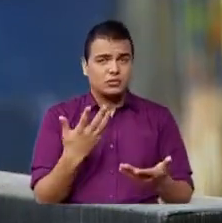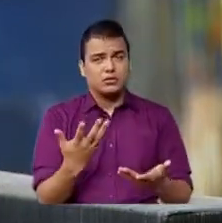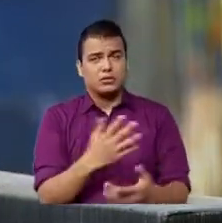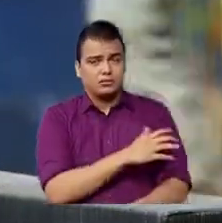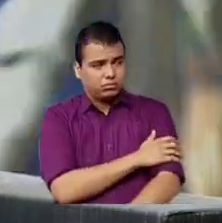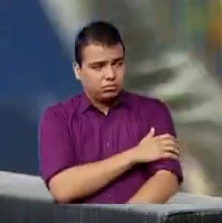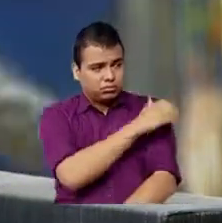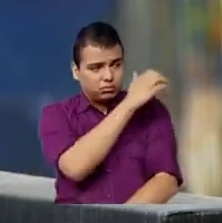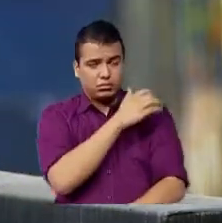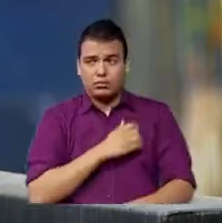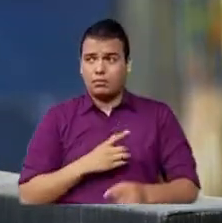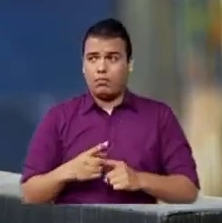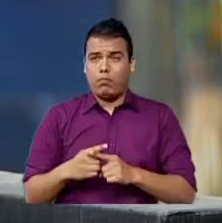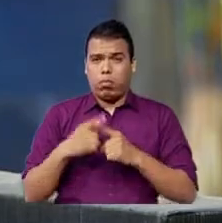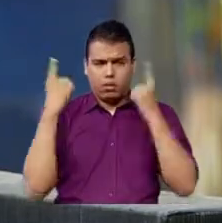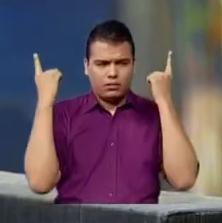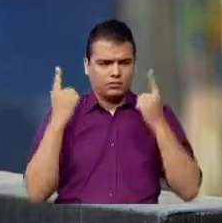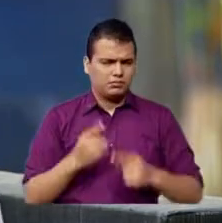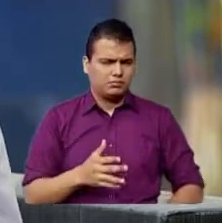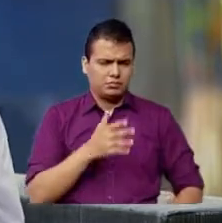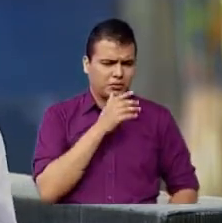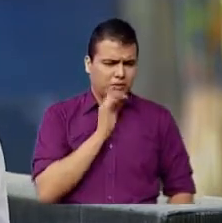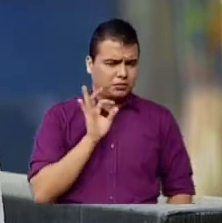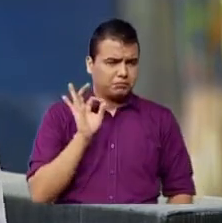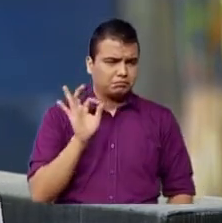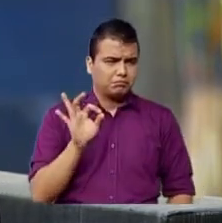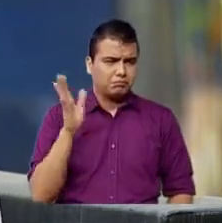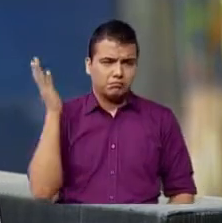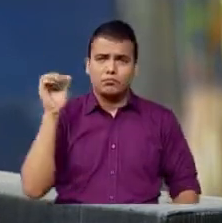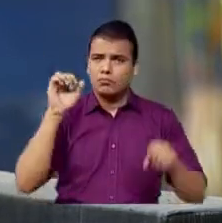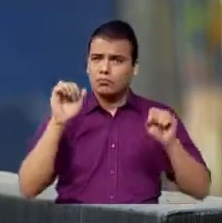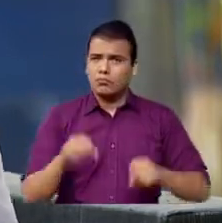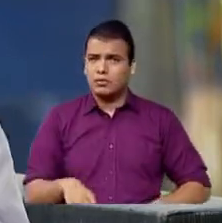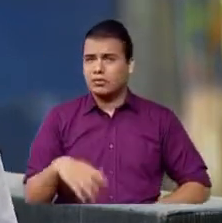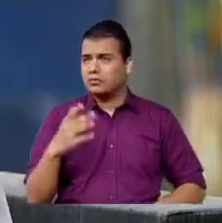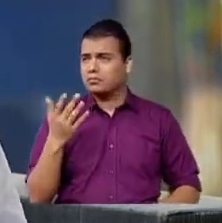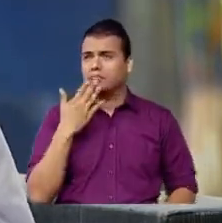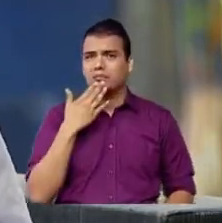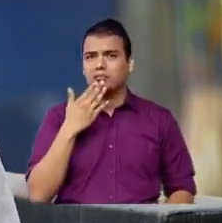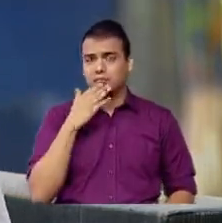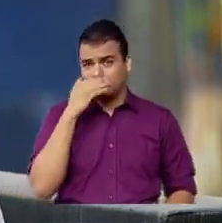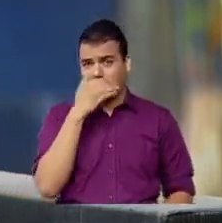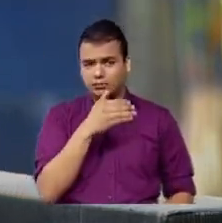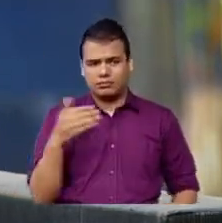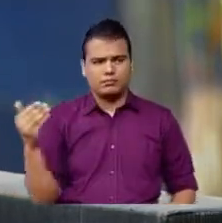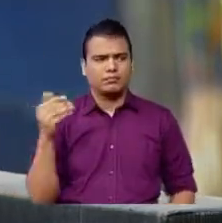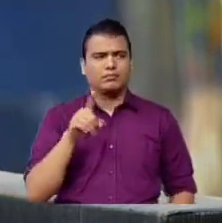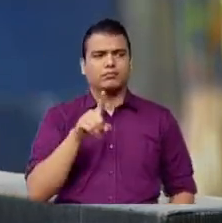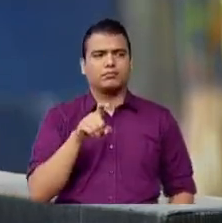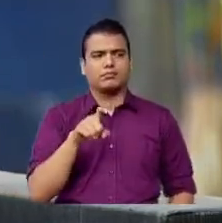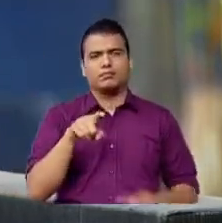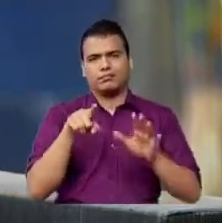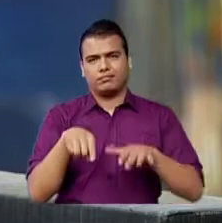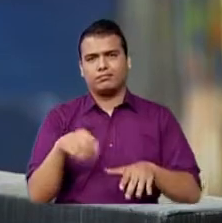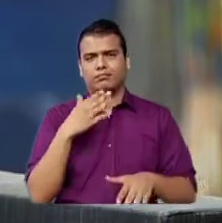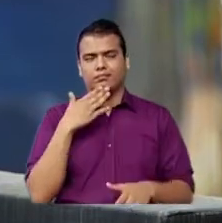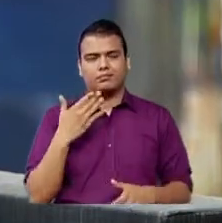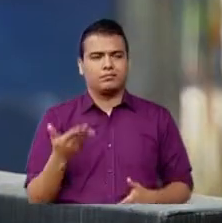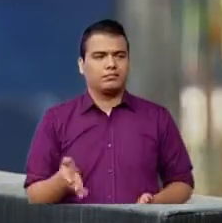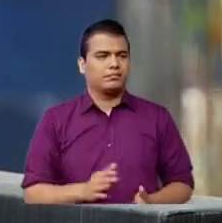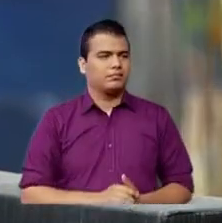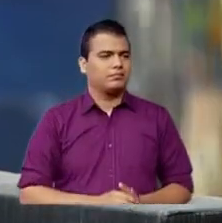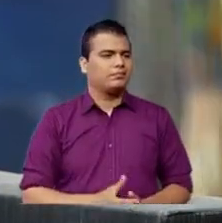no choca con estos efectos del medicamento. Lo puede tomar sin contraindicaciones niños a partir de los 6 meses de edad. Perfecto, doctora.